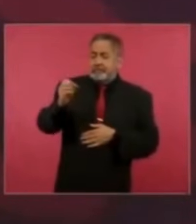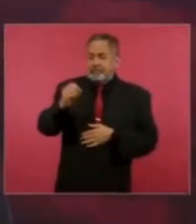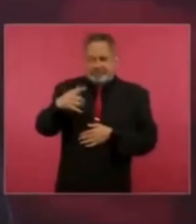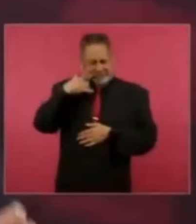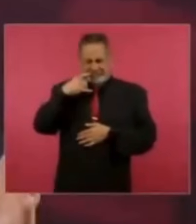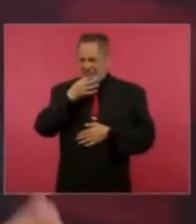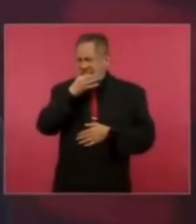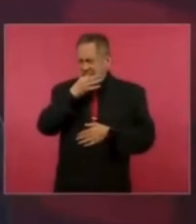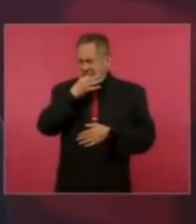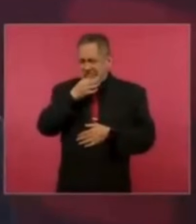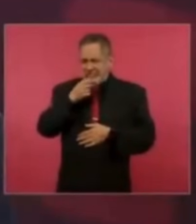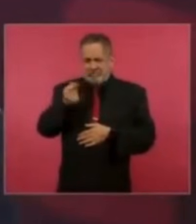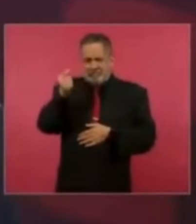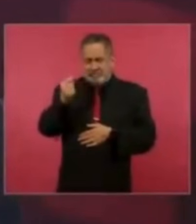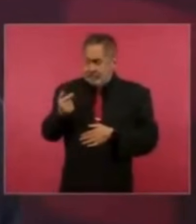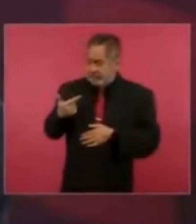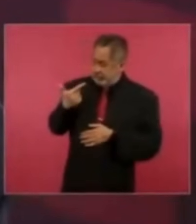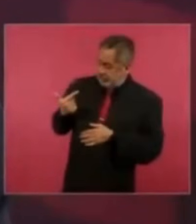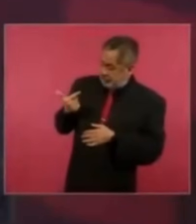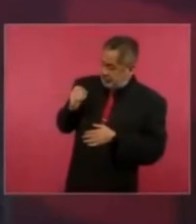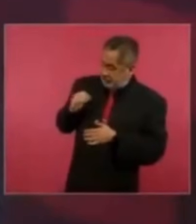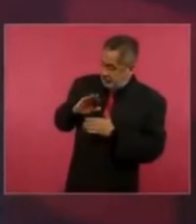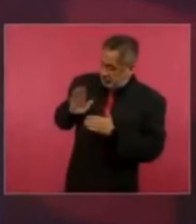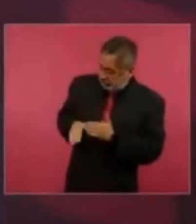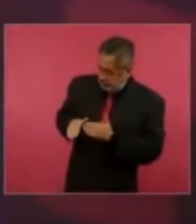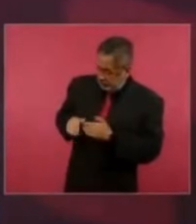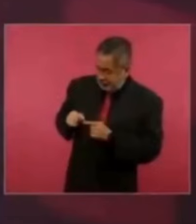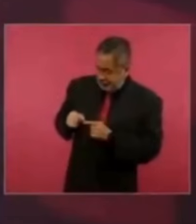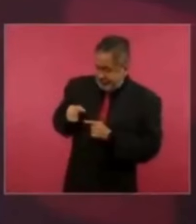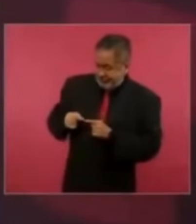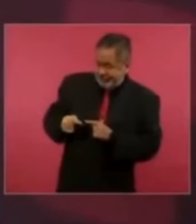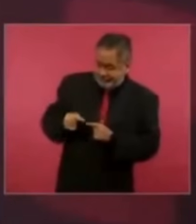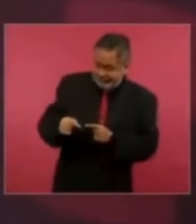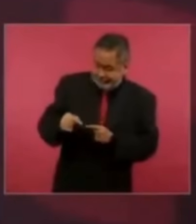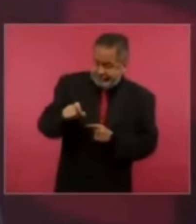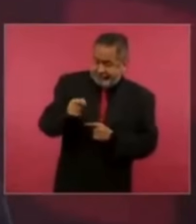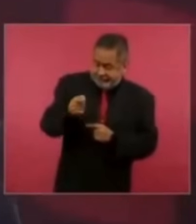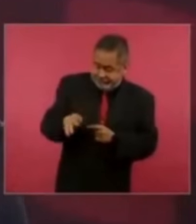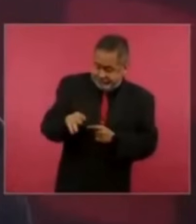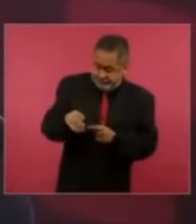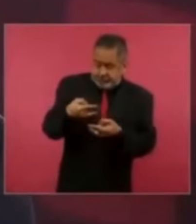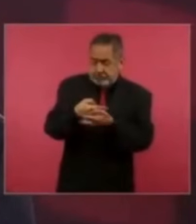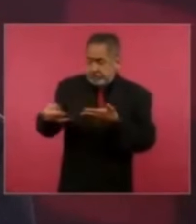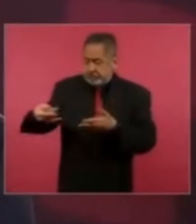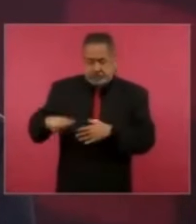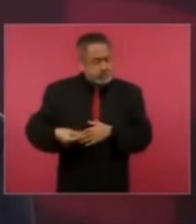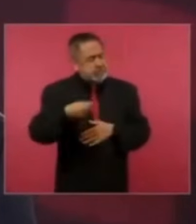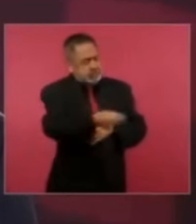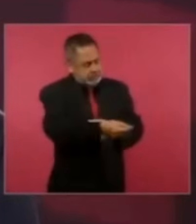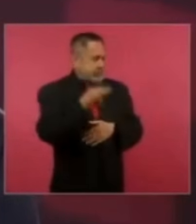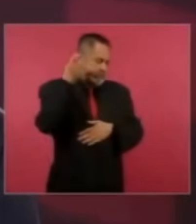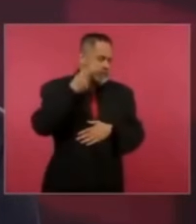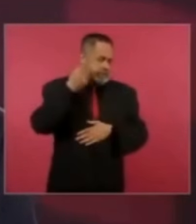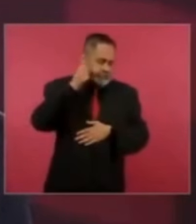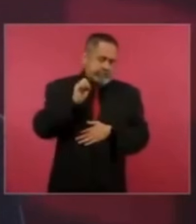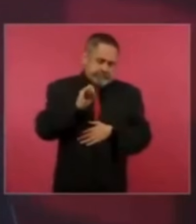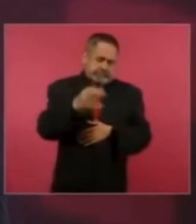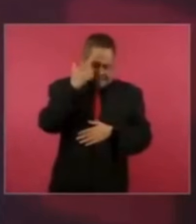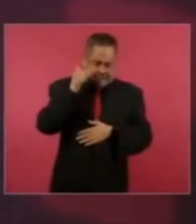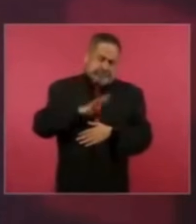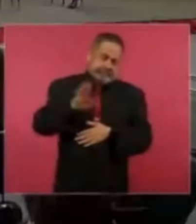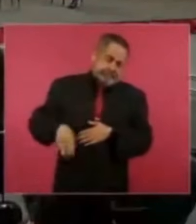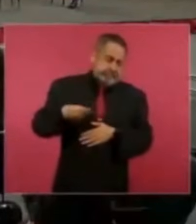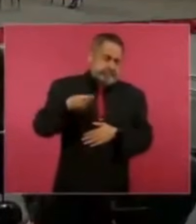muy rápido, fallece el 7 de octubre y el 29 ya ella recibe el primer pago de pensión. Y